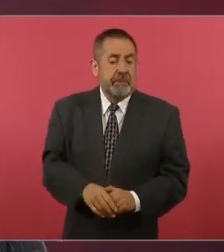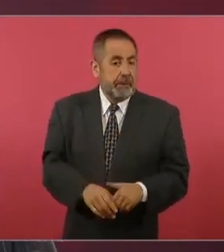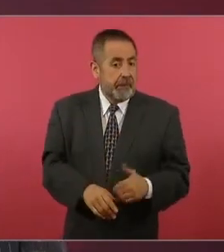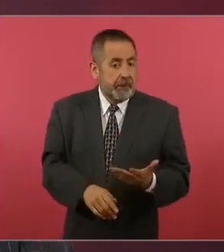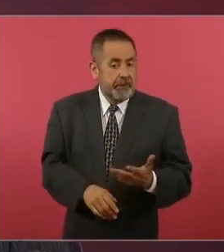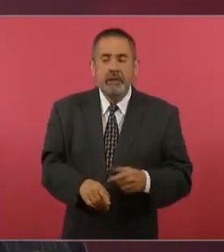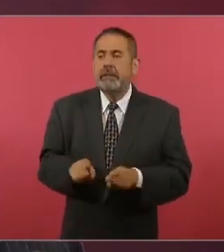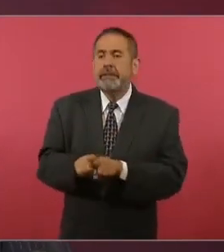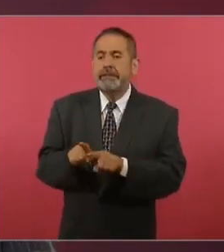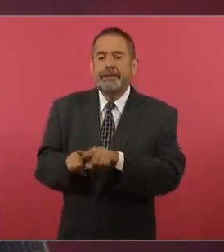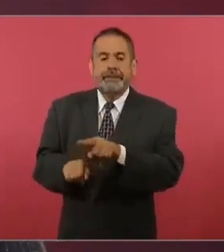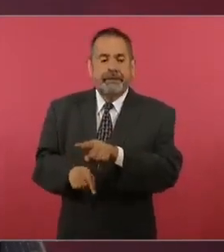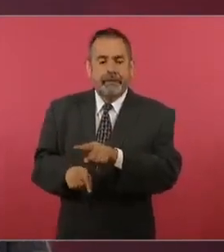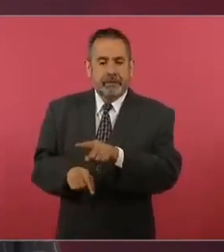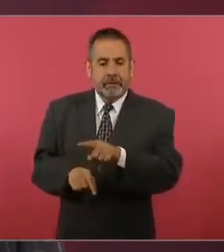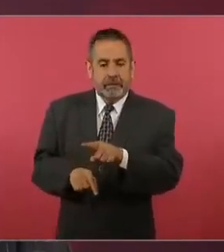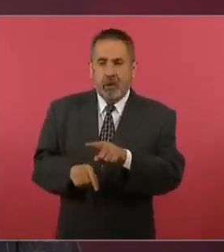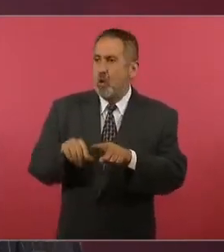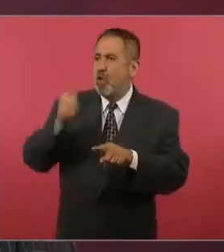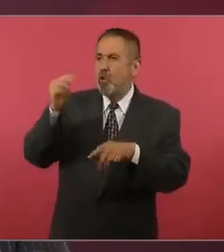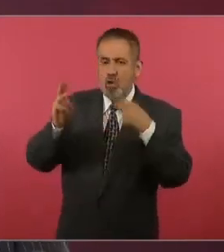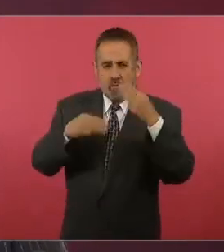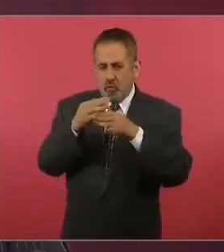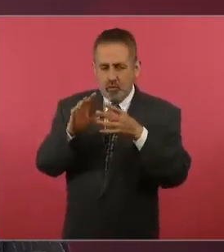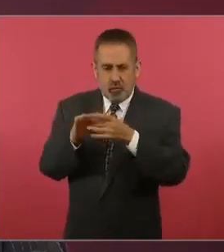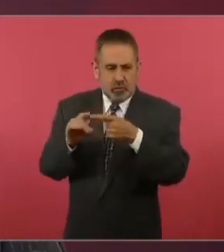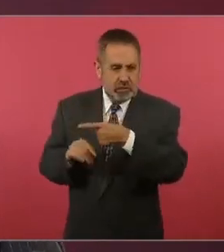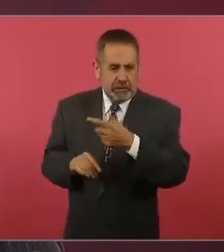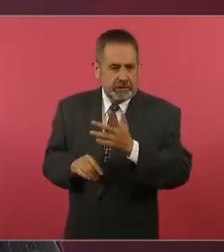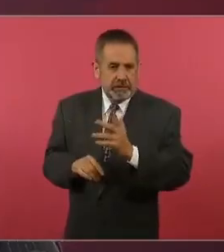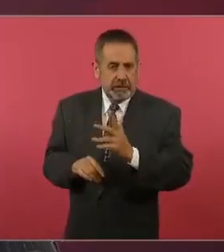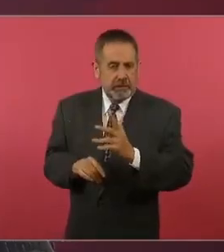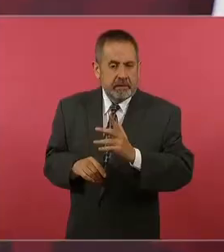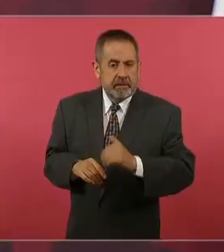Y en ningún lugar del mundo